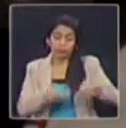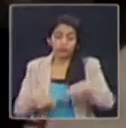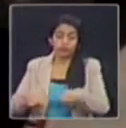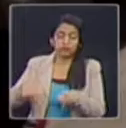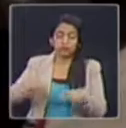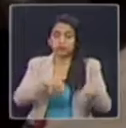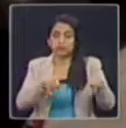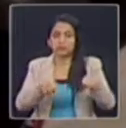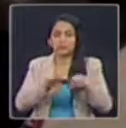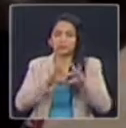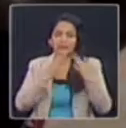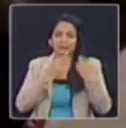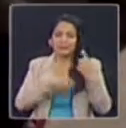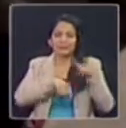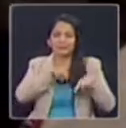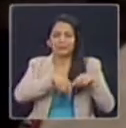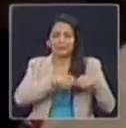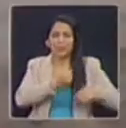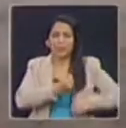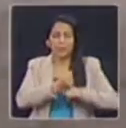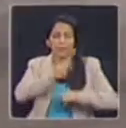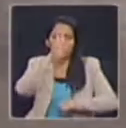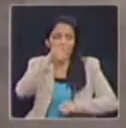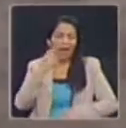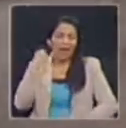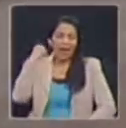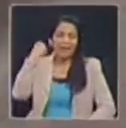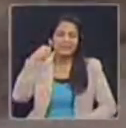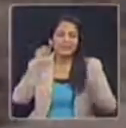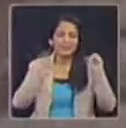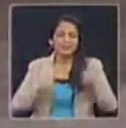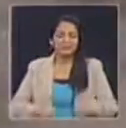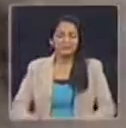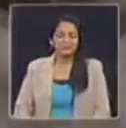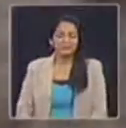que tu familia, tus amigos que siempre te apoyen, con eso ganas. Diego Flores, Más Deportes.